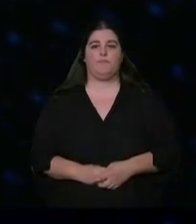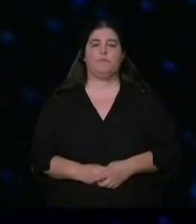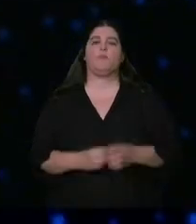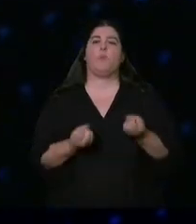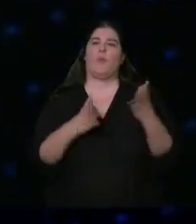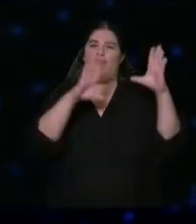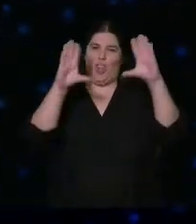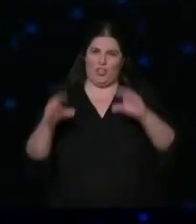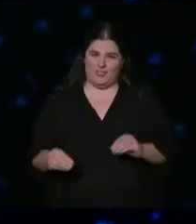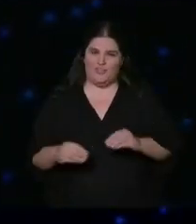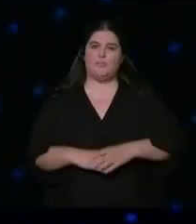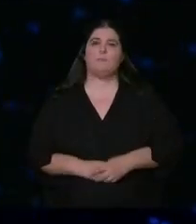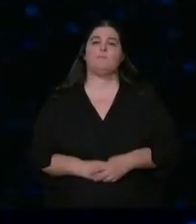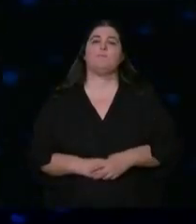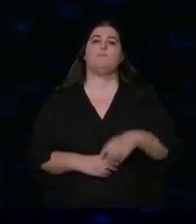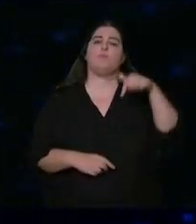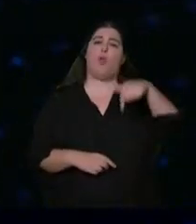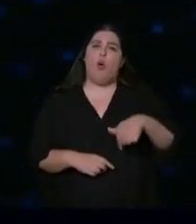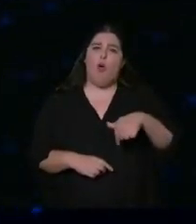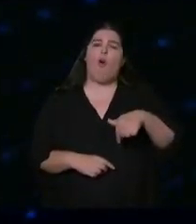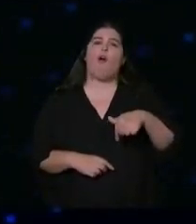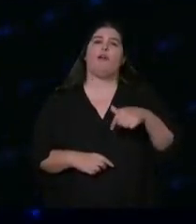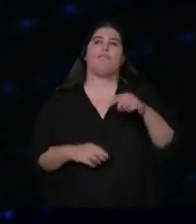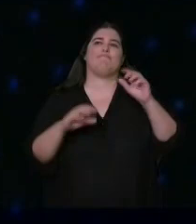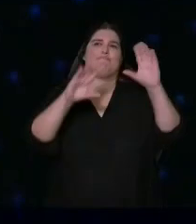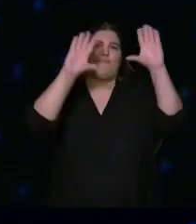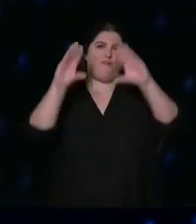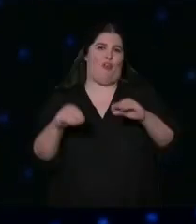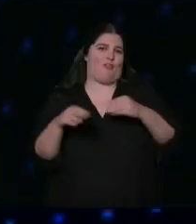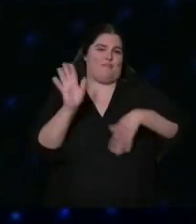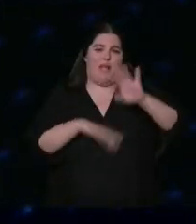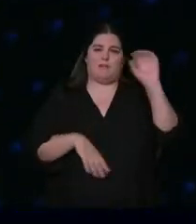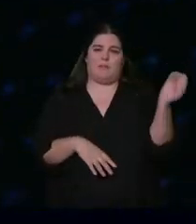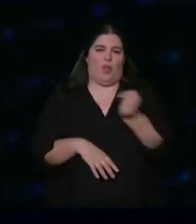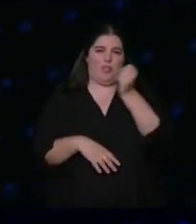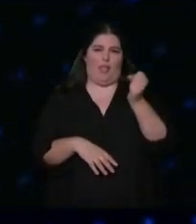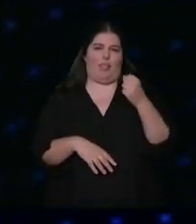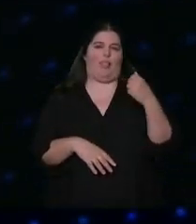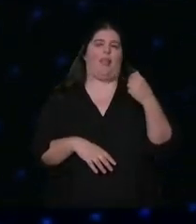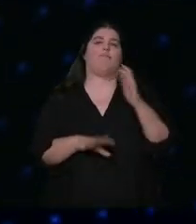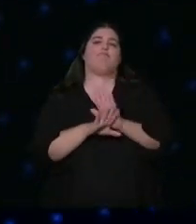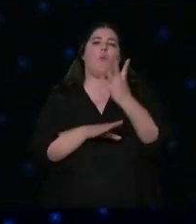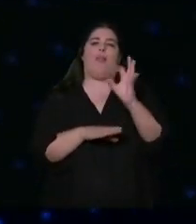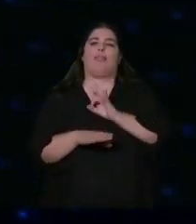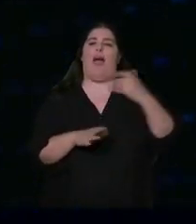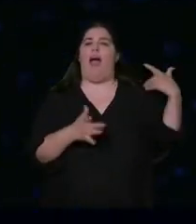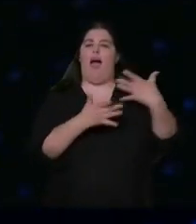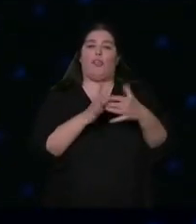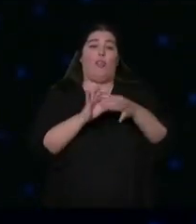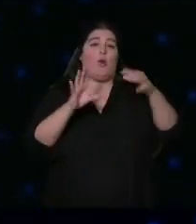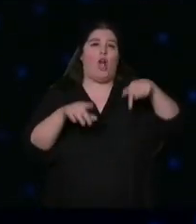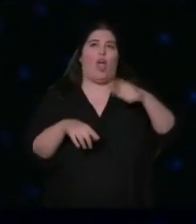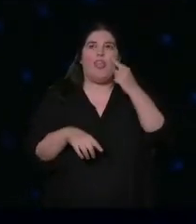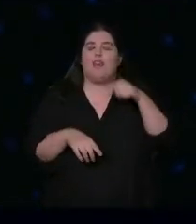muy buenas noches Hoy es una de las noches más importantes de nuestros 40 años de democracia